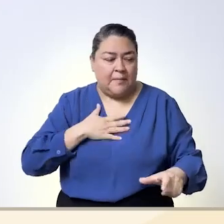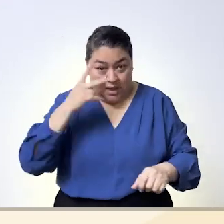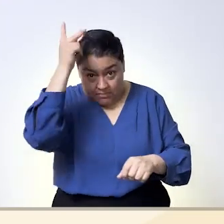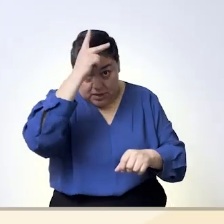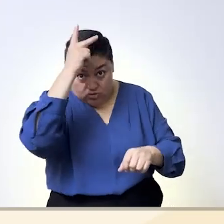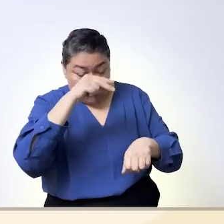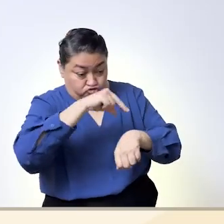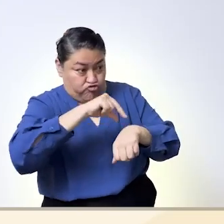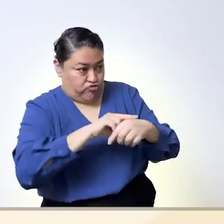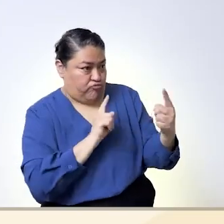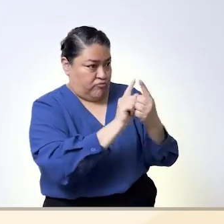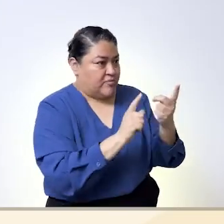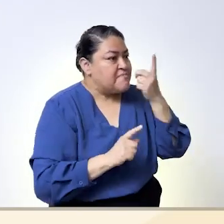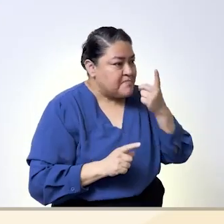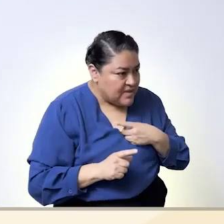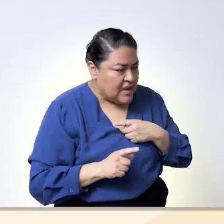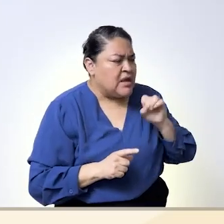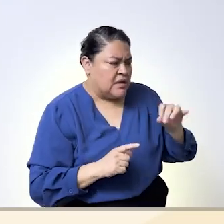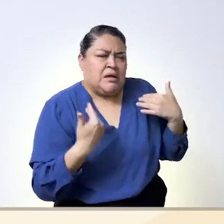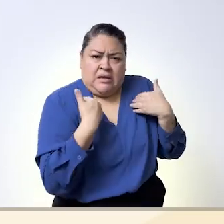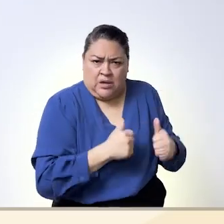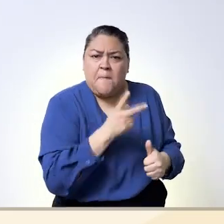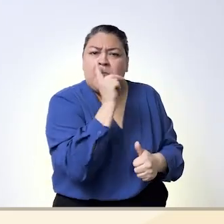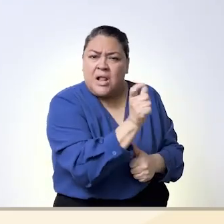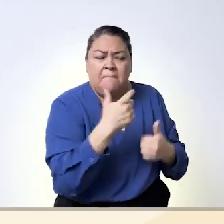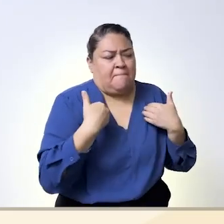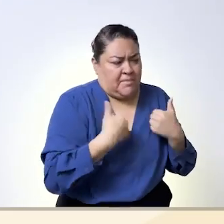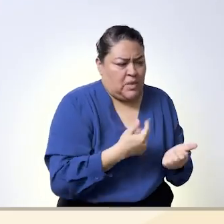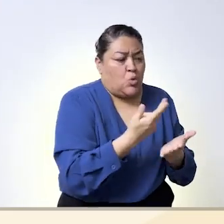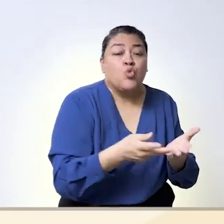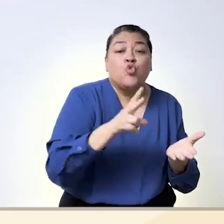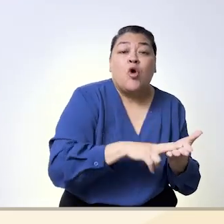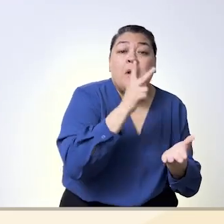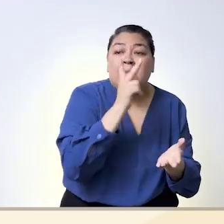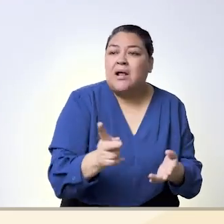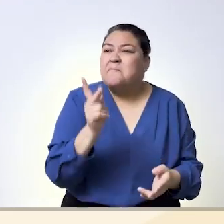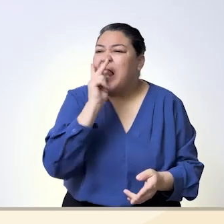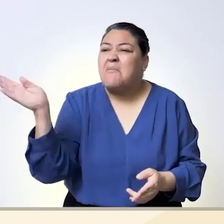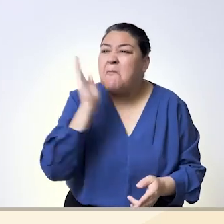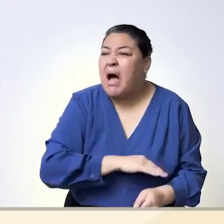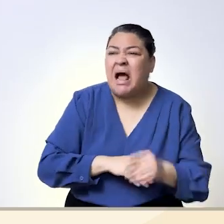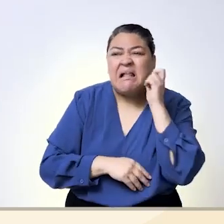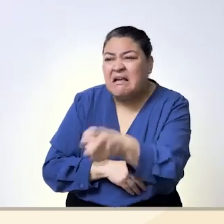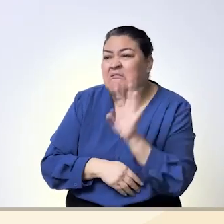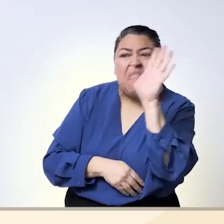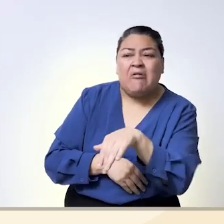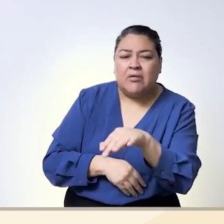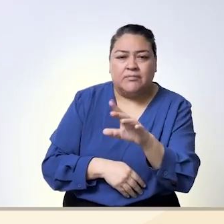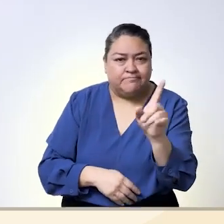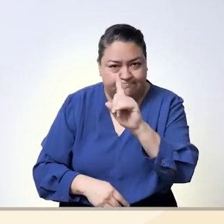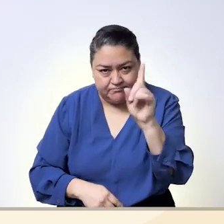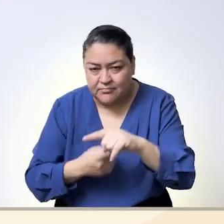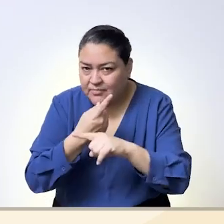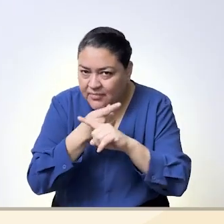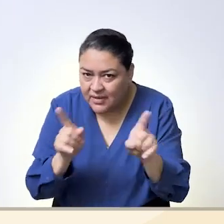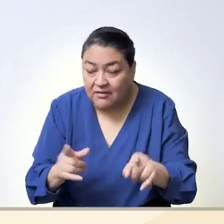final es como, pero también voy con mi psiquiatra y mi psiquiatra me habla en este lenguaje y también me entiendo desde este lenguaje. Entonces creo que para mí más que decir, no lo digas así, no